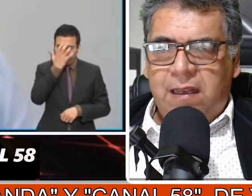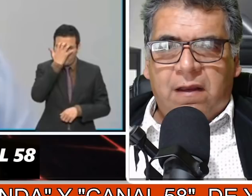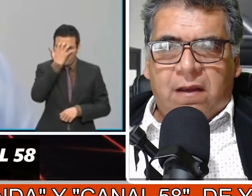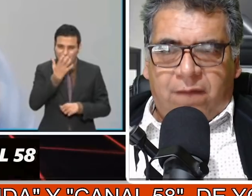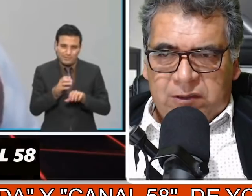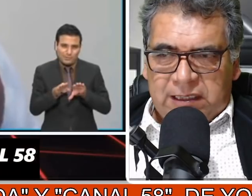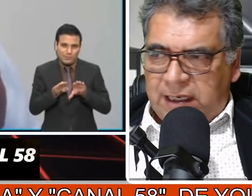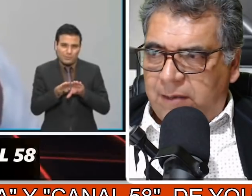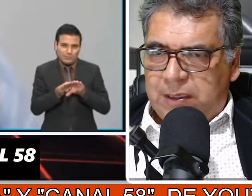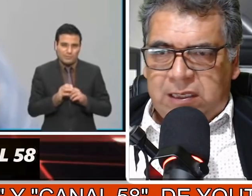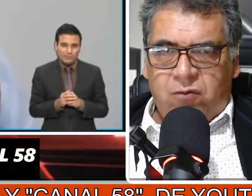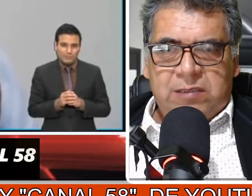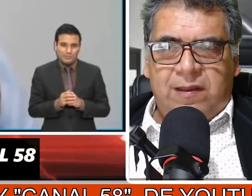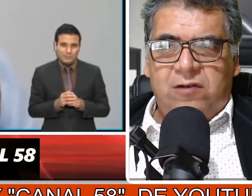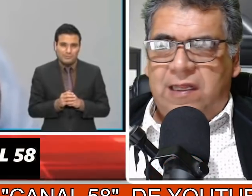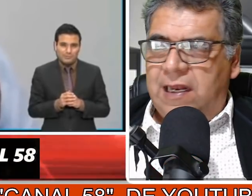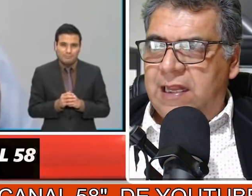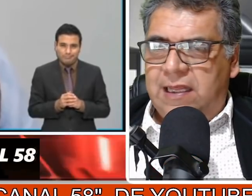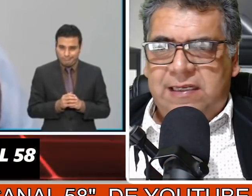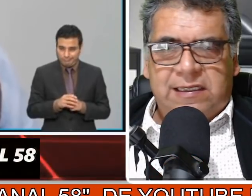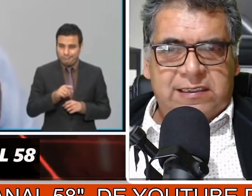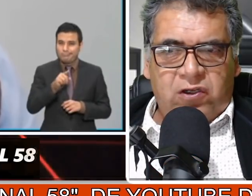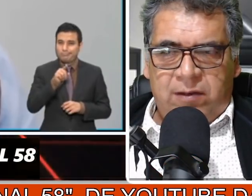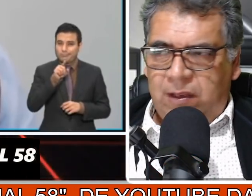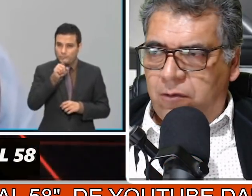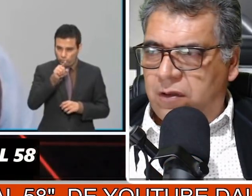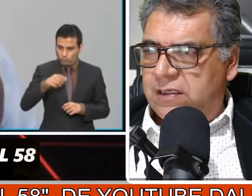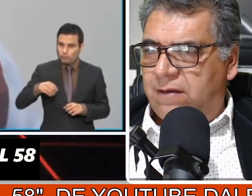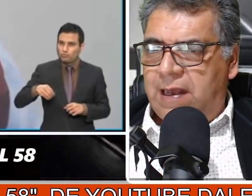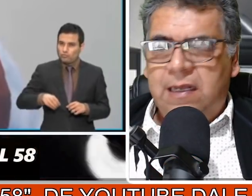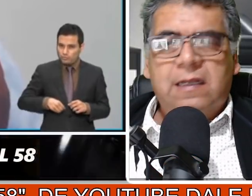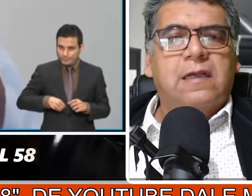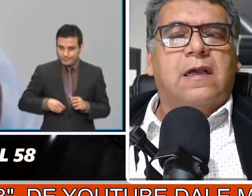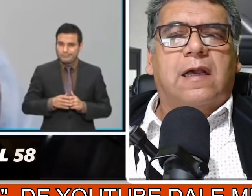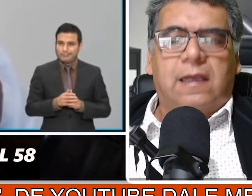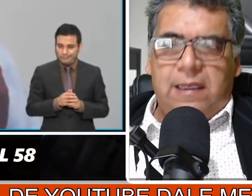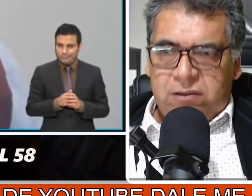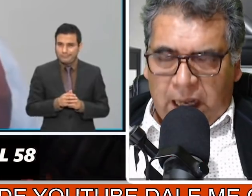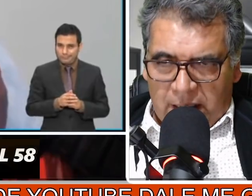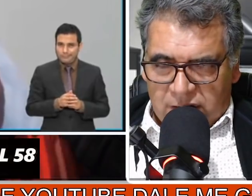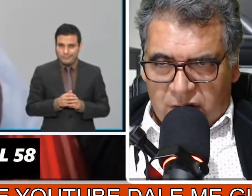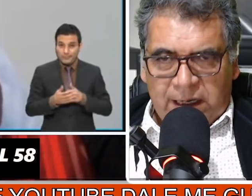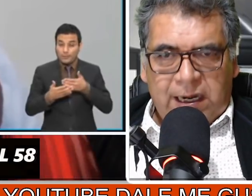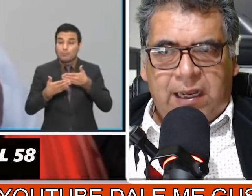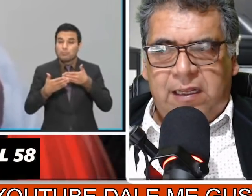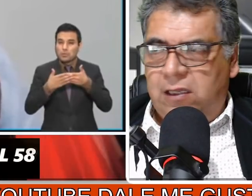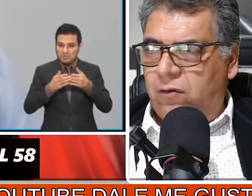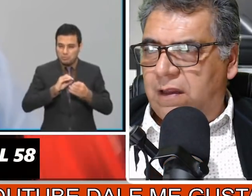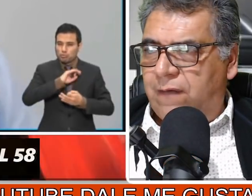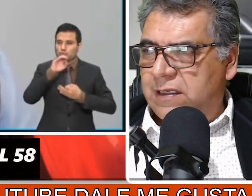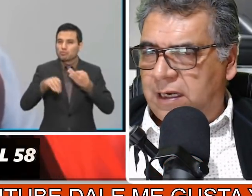canal. Vamos a seguir pasando más videos adelante de esta sesión en vivo donde se va a resolver la